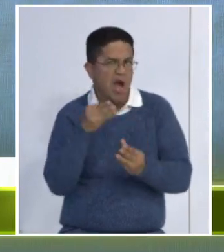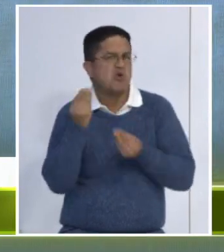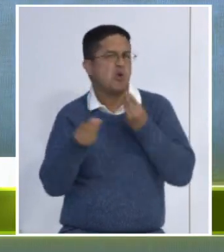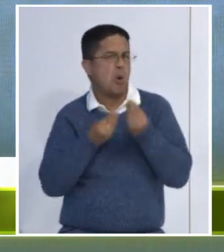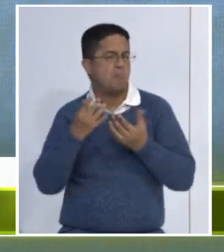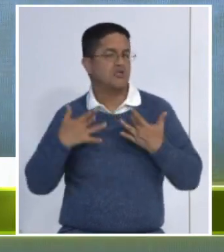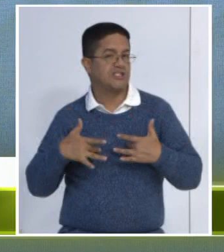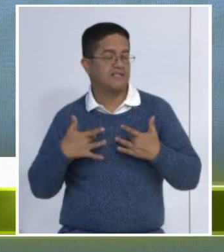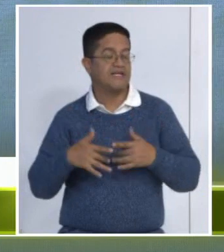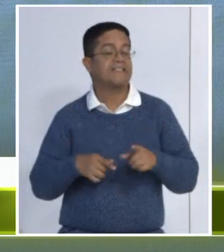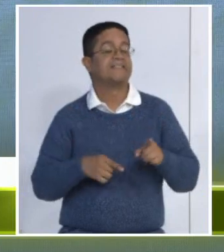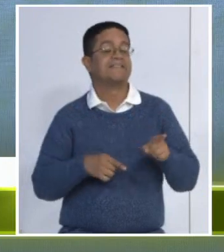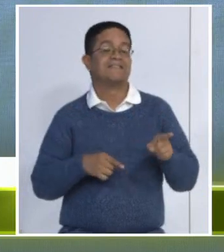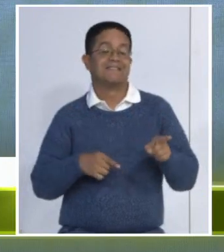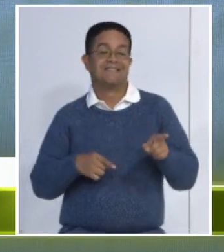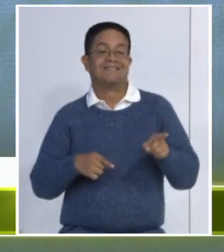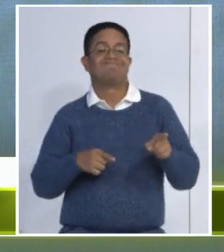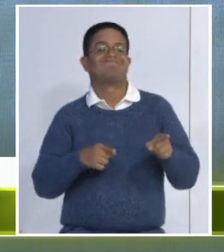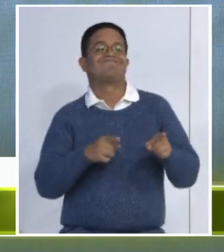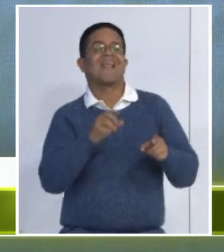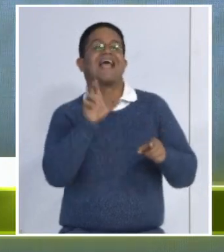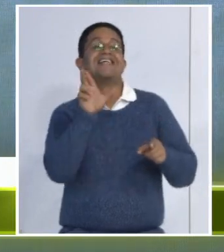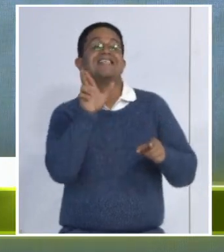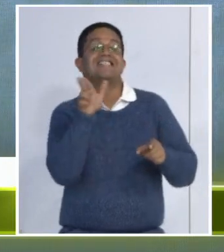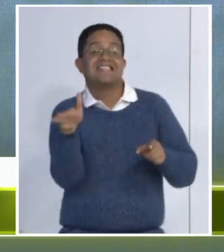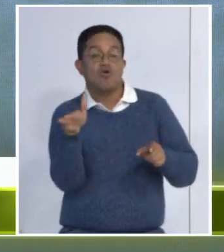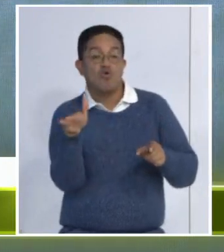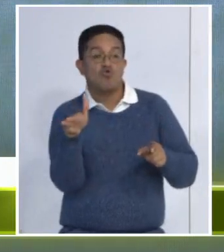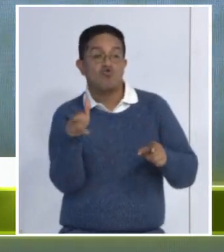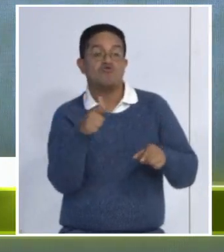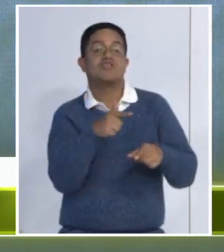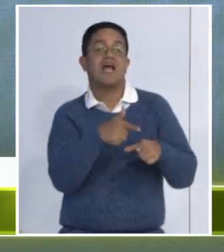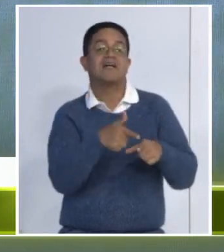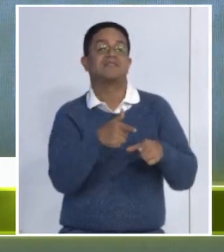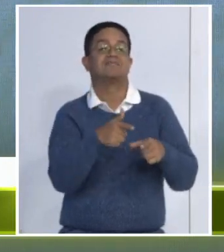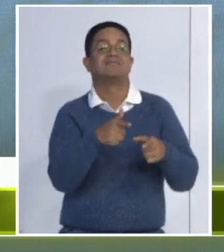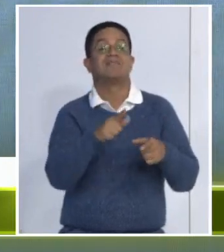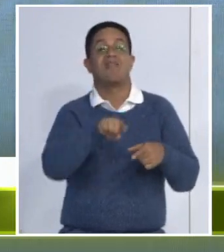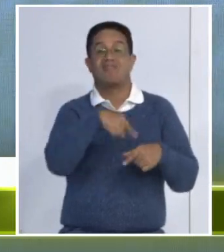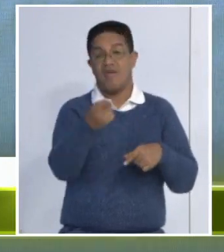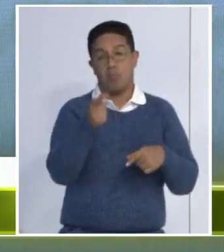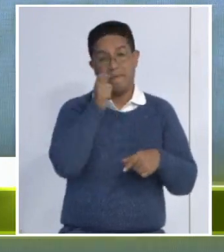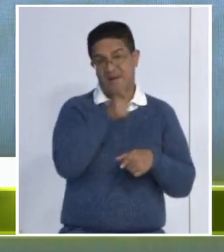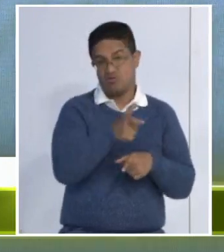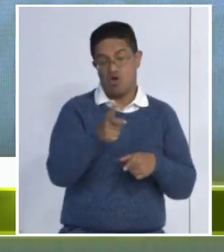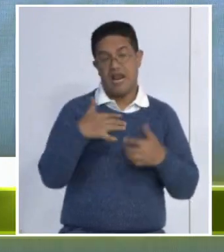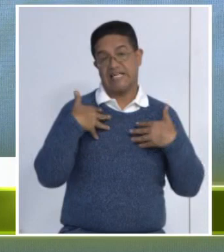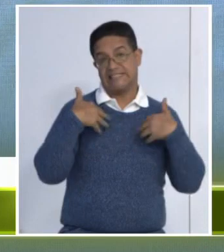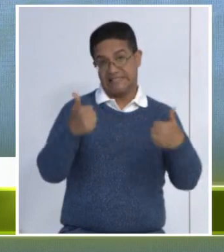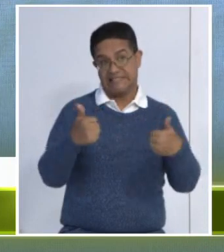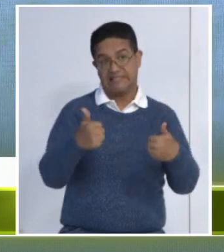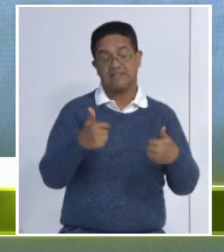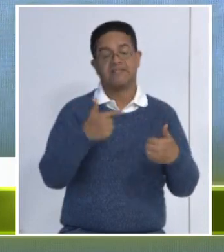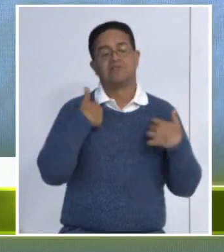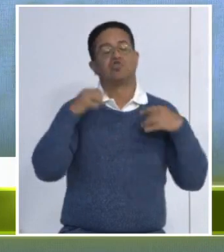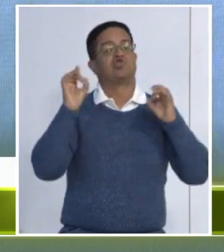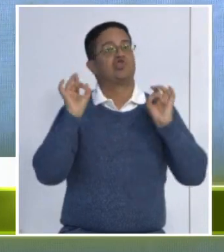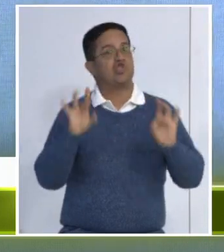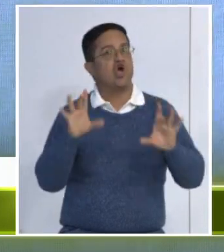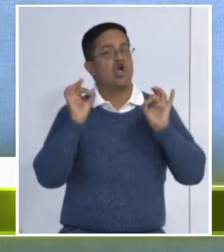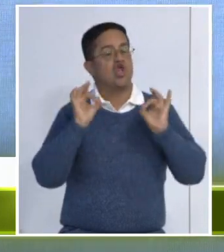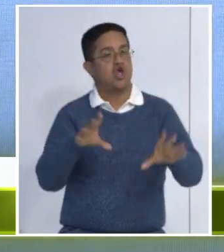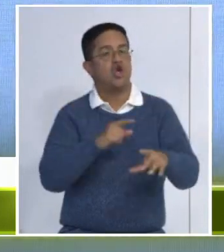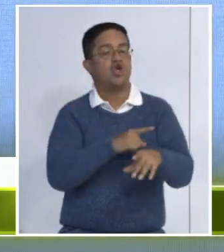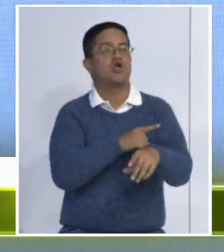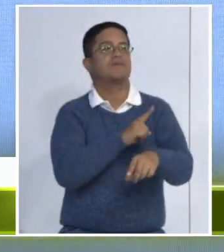ha dejado secuelas es el chikungunya, porque produce mucha limitación funcional y hemos visto, aunque es muy infrecuente, el